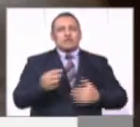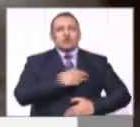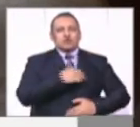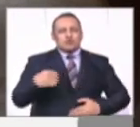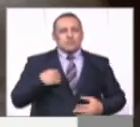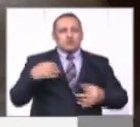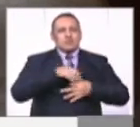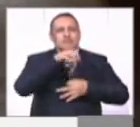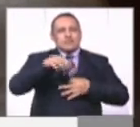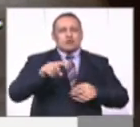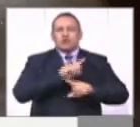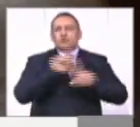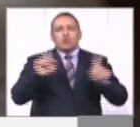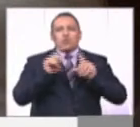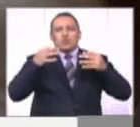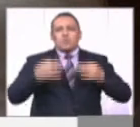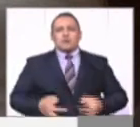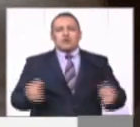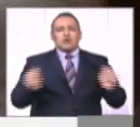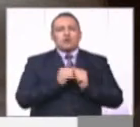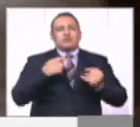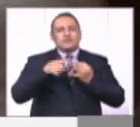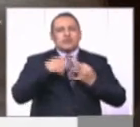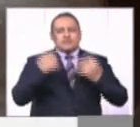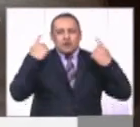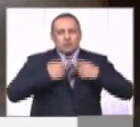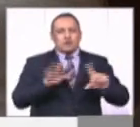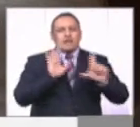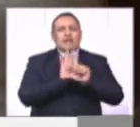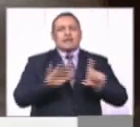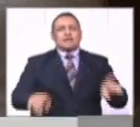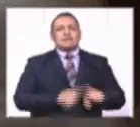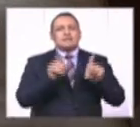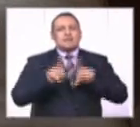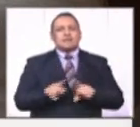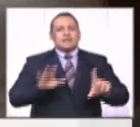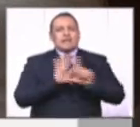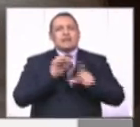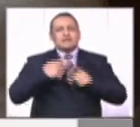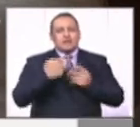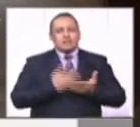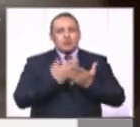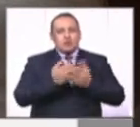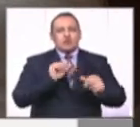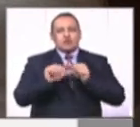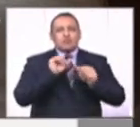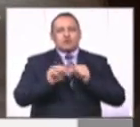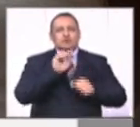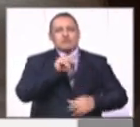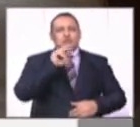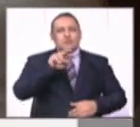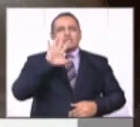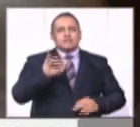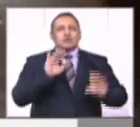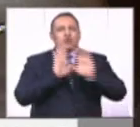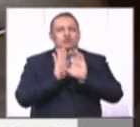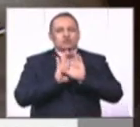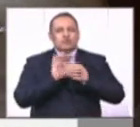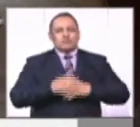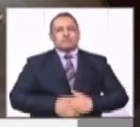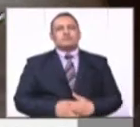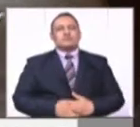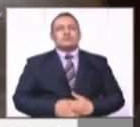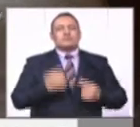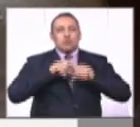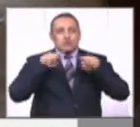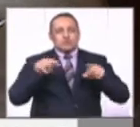descentralizados no cumplieron con ninguna de las finalidades constitucionales y legales establecidas en el artículo 125 de la Constitución